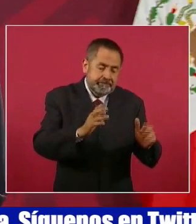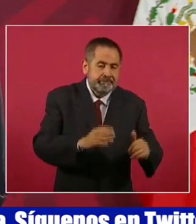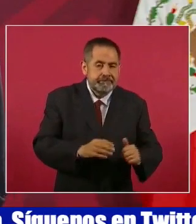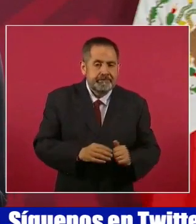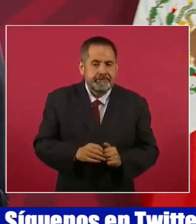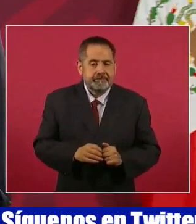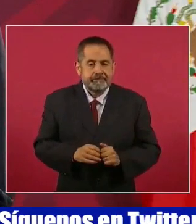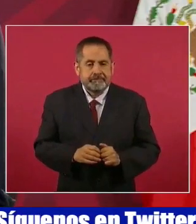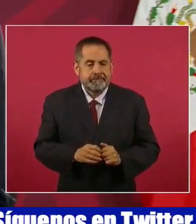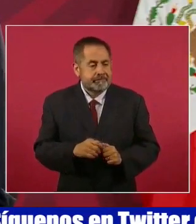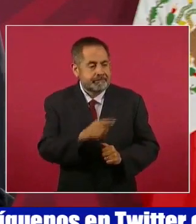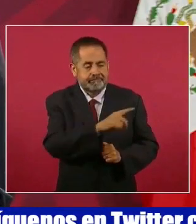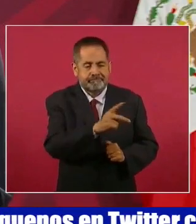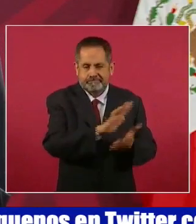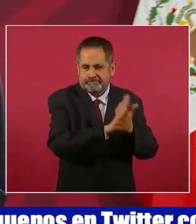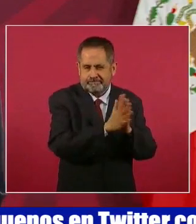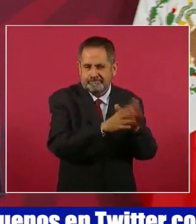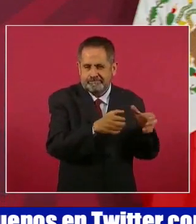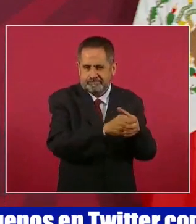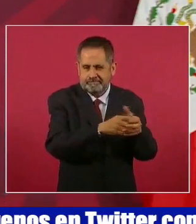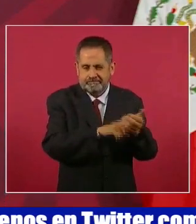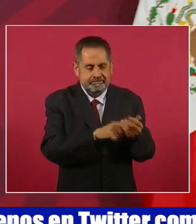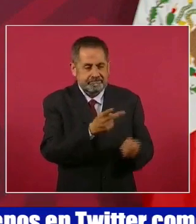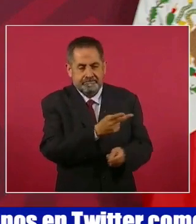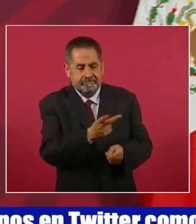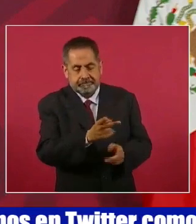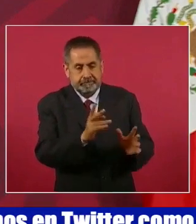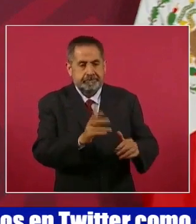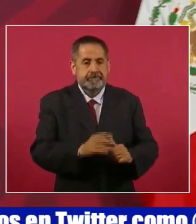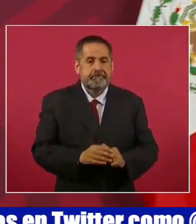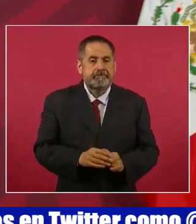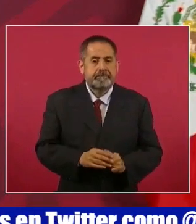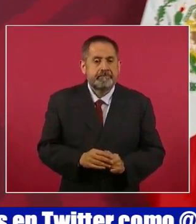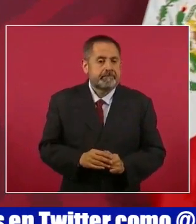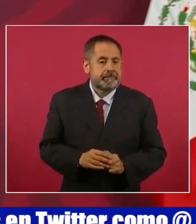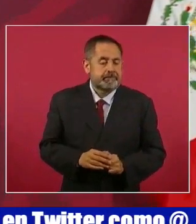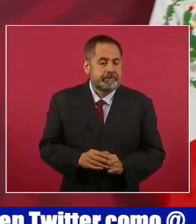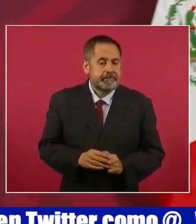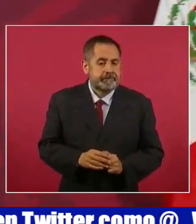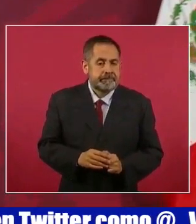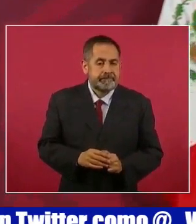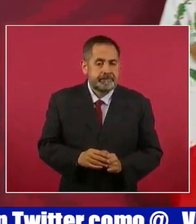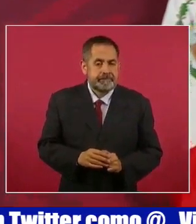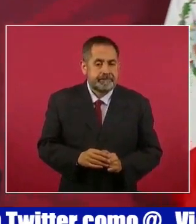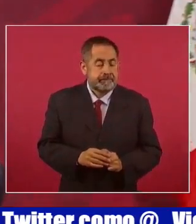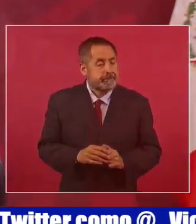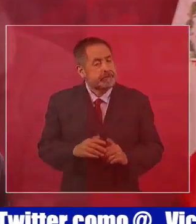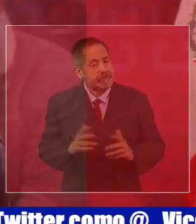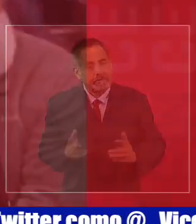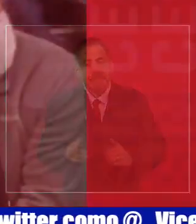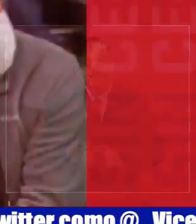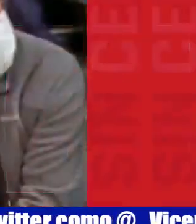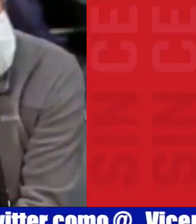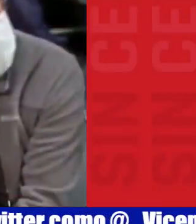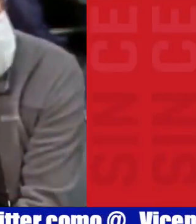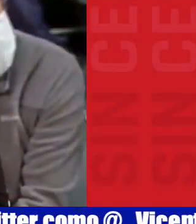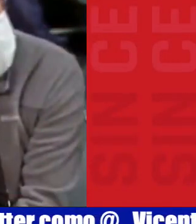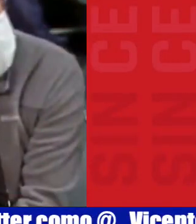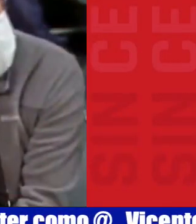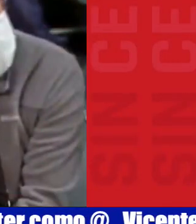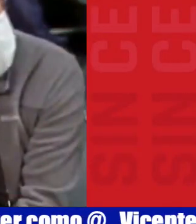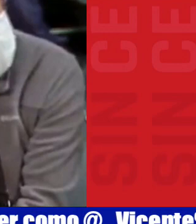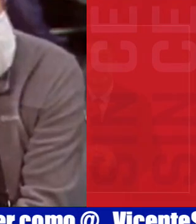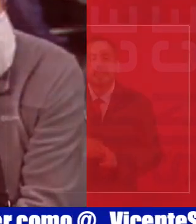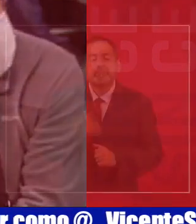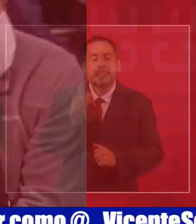en lo administrativo. Dalila lo interrumpió para cuestionarle que, pues entonces, ¿qué sentido tendría la reforma? Y el mandatario le comenta lo que